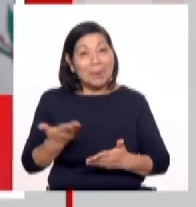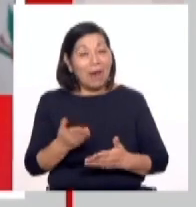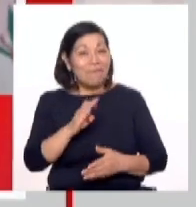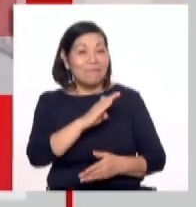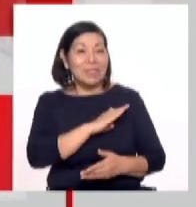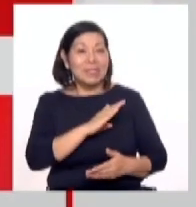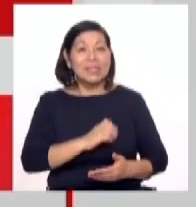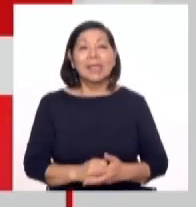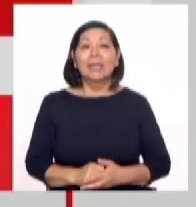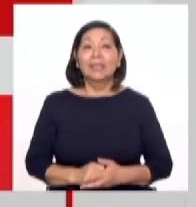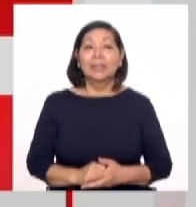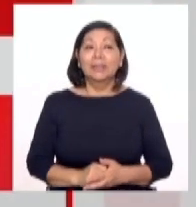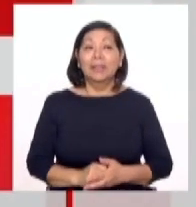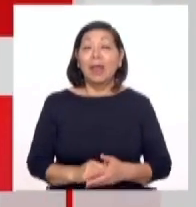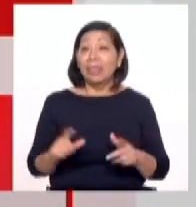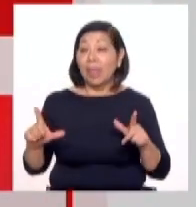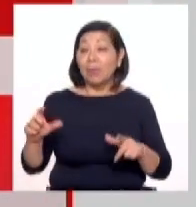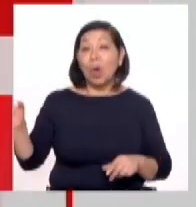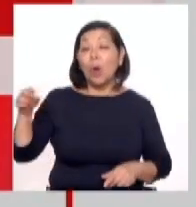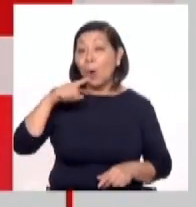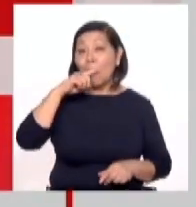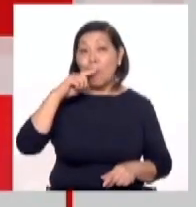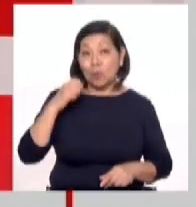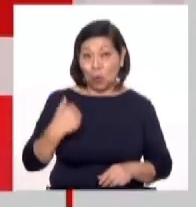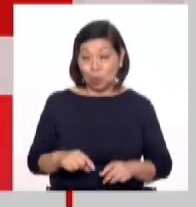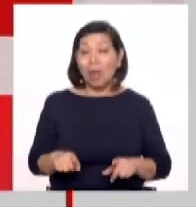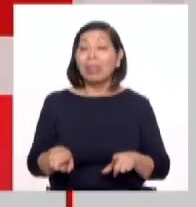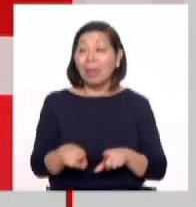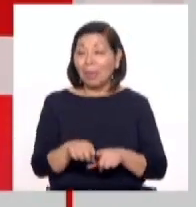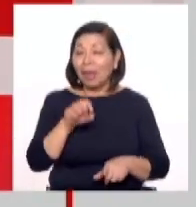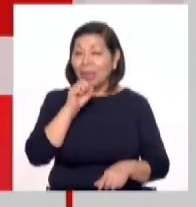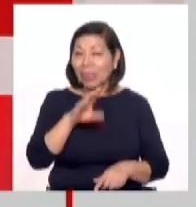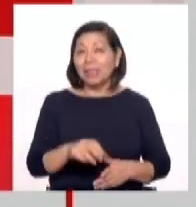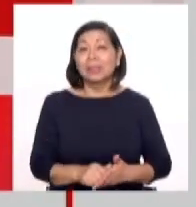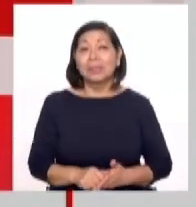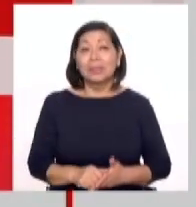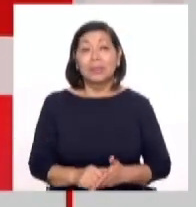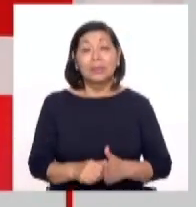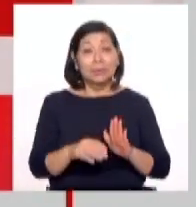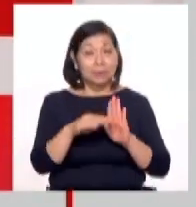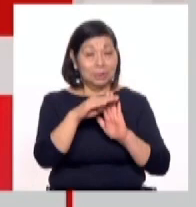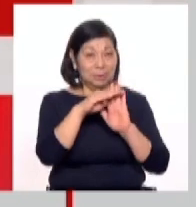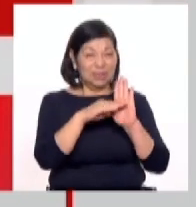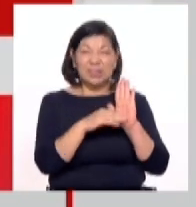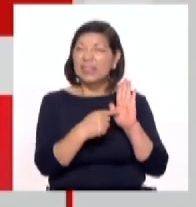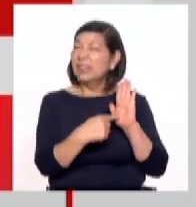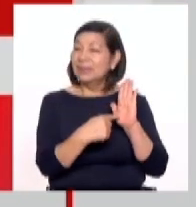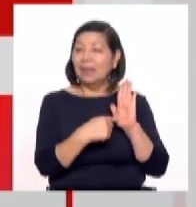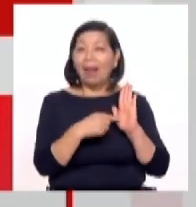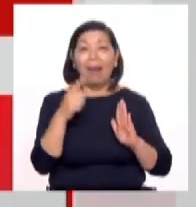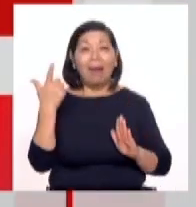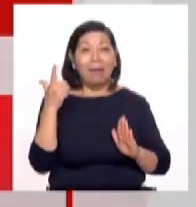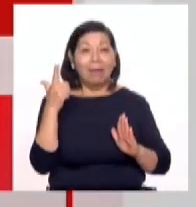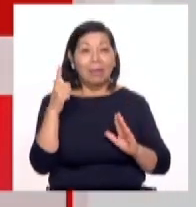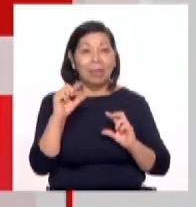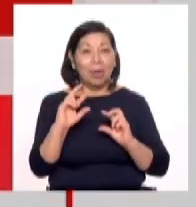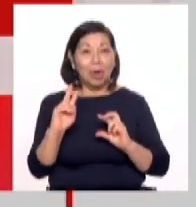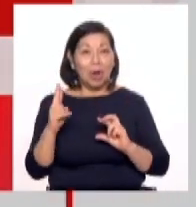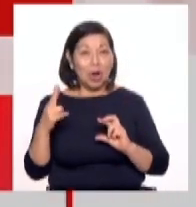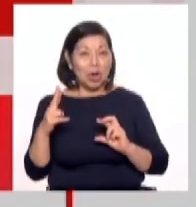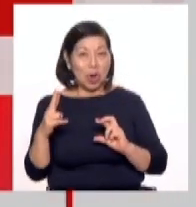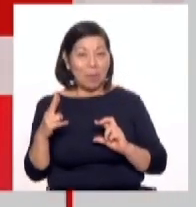fiscal la televisión rusa también hizo dos reseñas en la primera titulan líder de una red